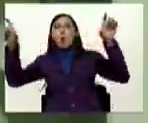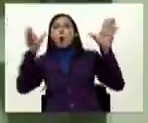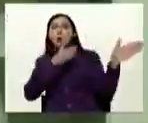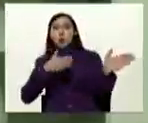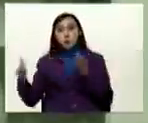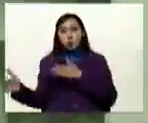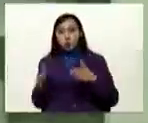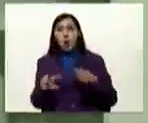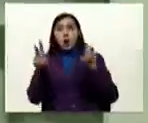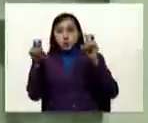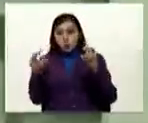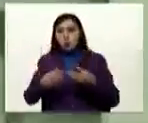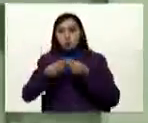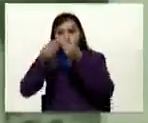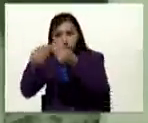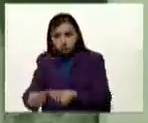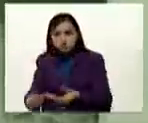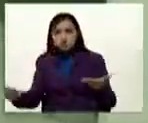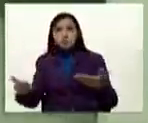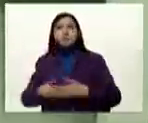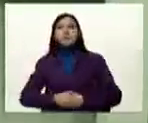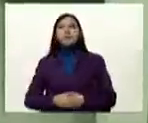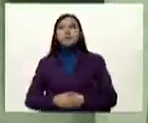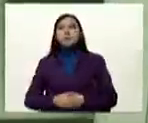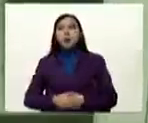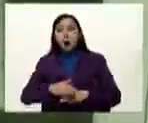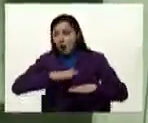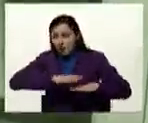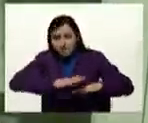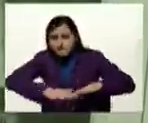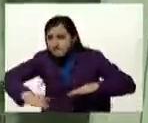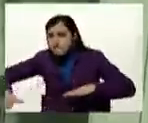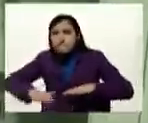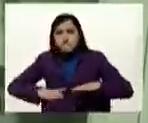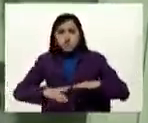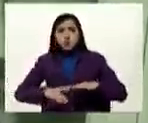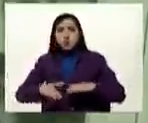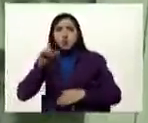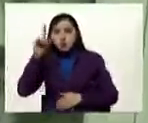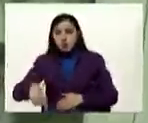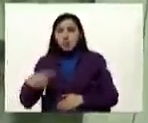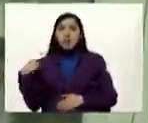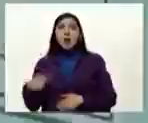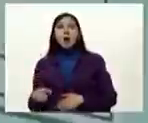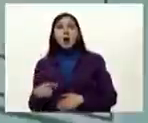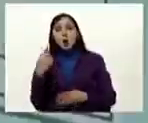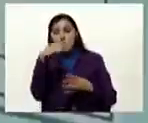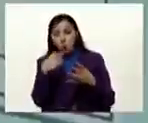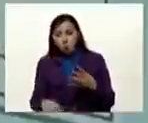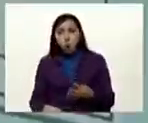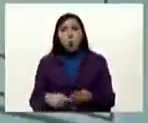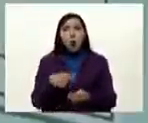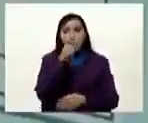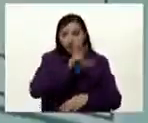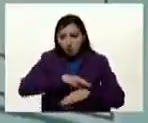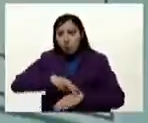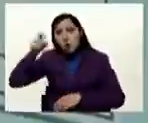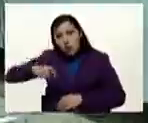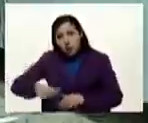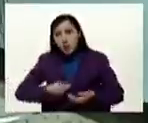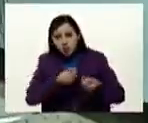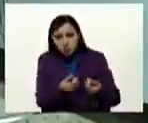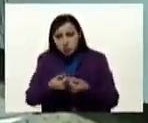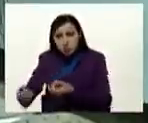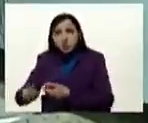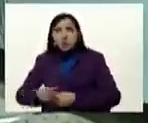nuevo, con porcelanato, también con el equipamiento médico necesario.